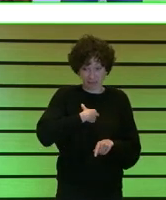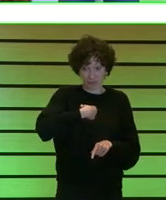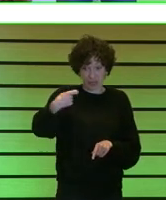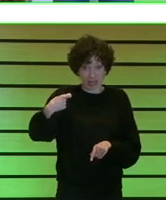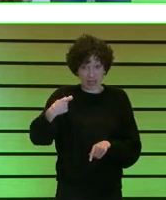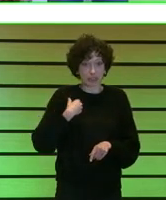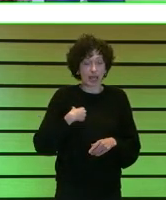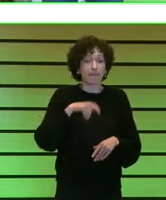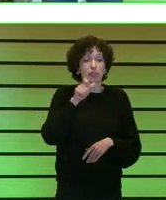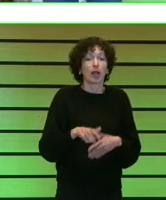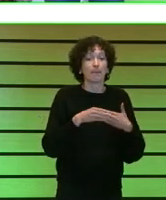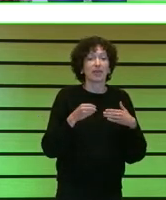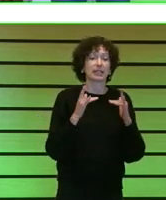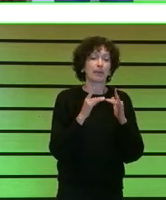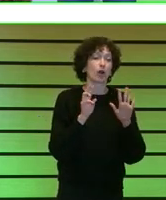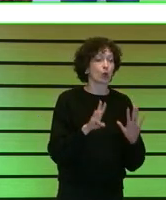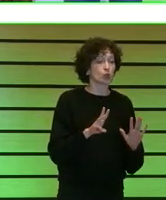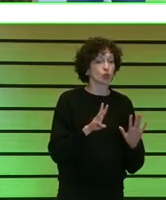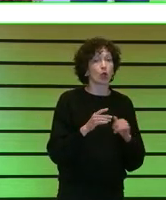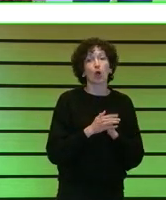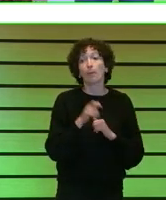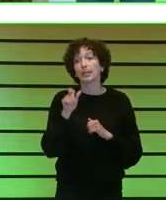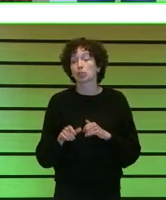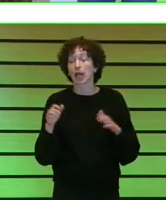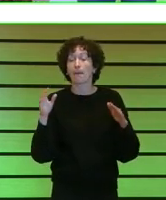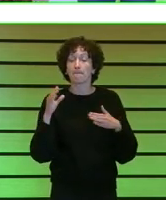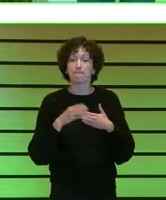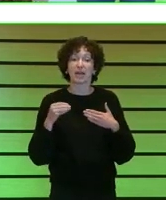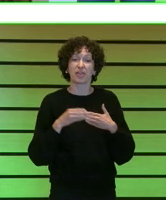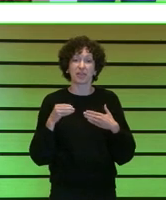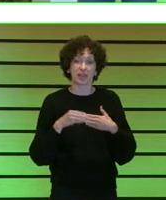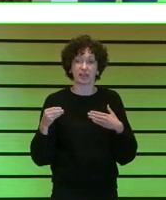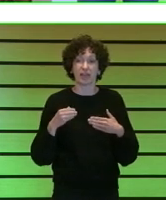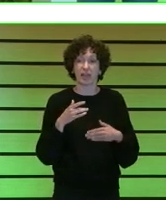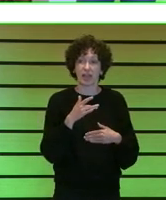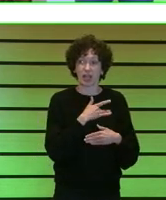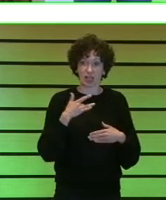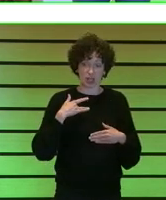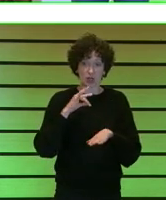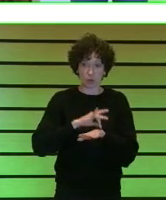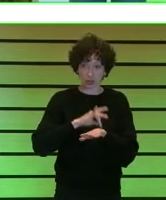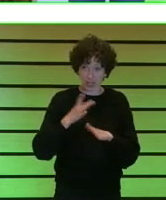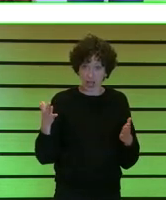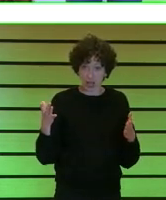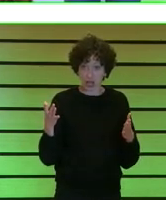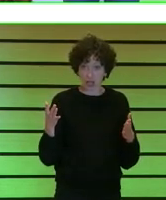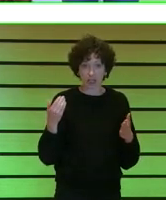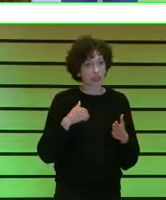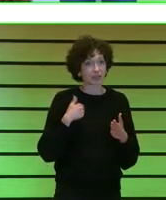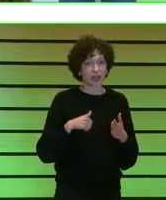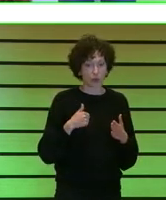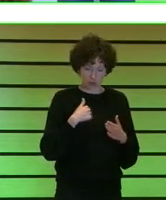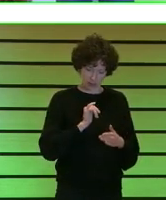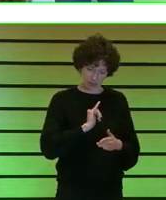el paciente de la cama 8 el paciente de la neumonía nos despersonalizamos y formamos parte de otra realidad donde